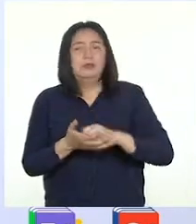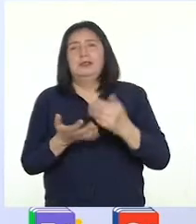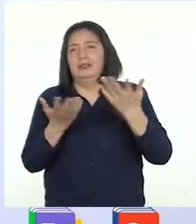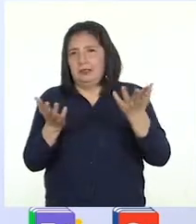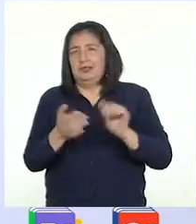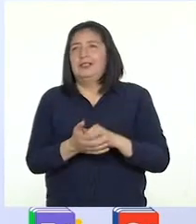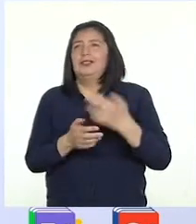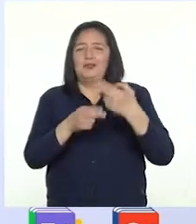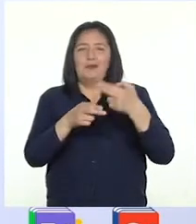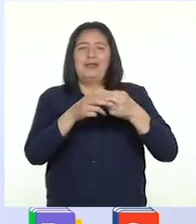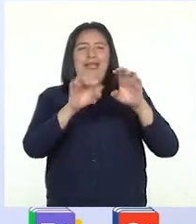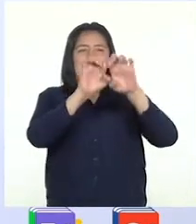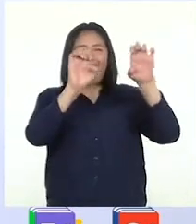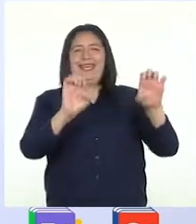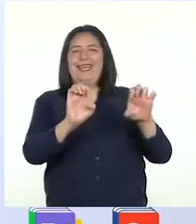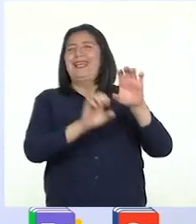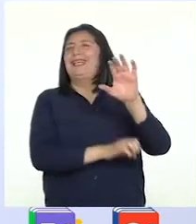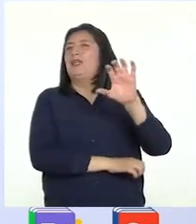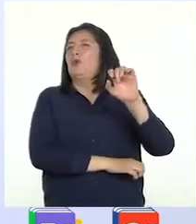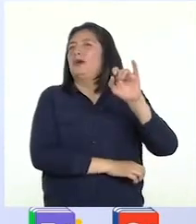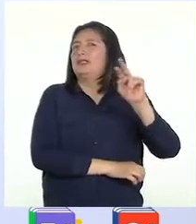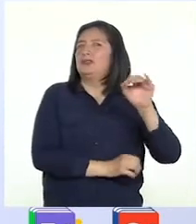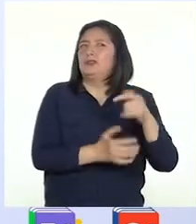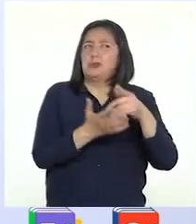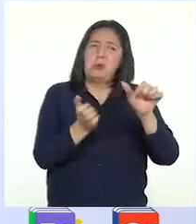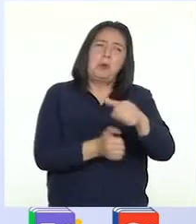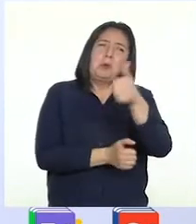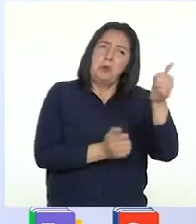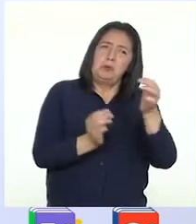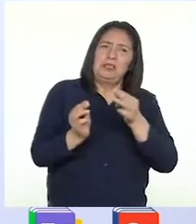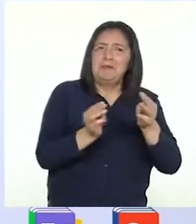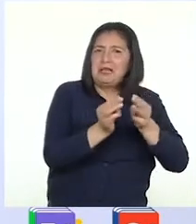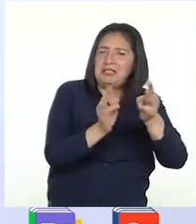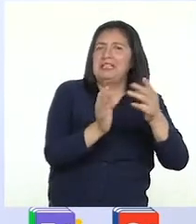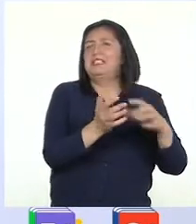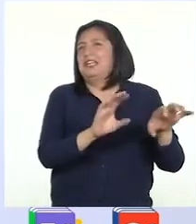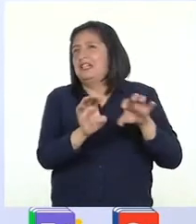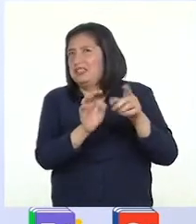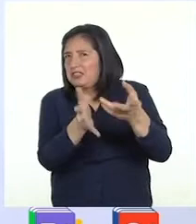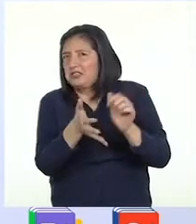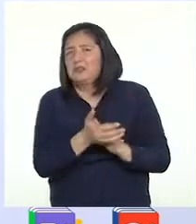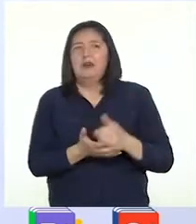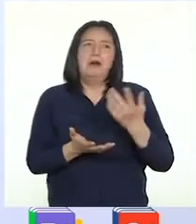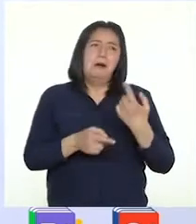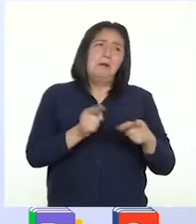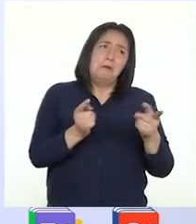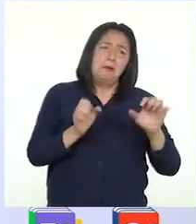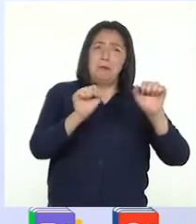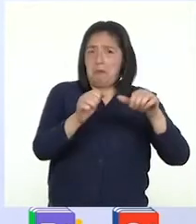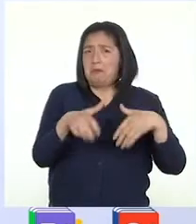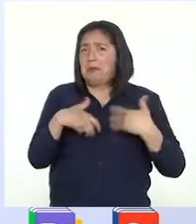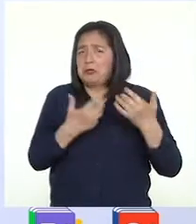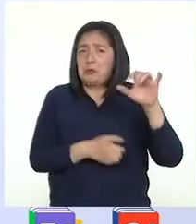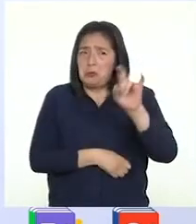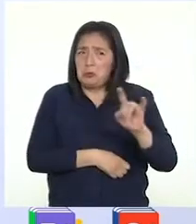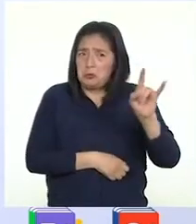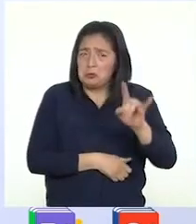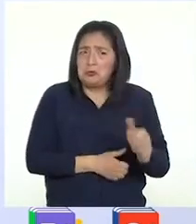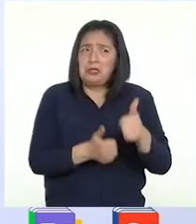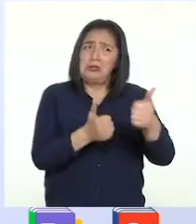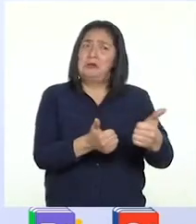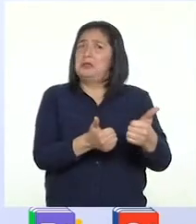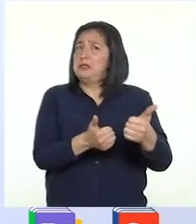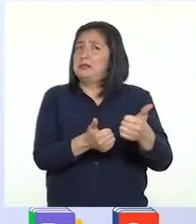las ecuaciones, que son simplemente otro tipo de estrategia, pero que para poder usarlas de